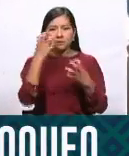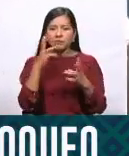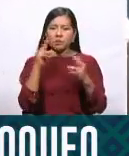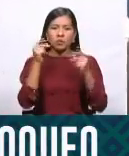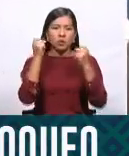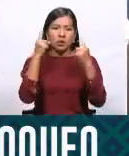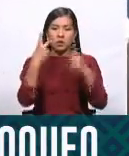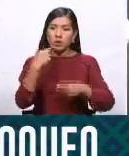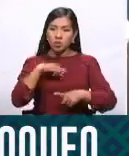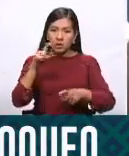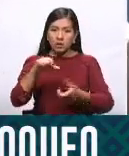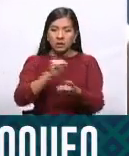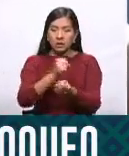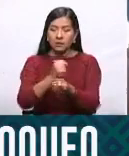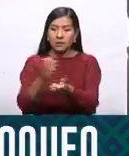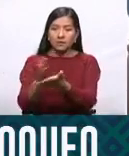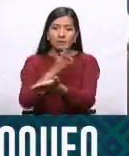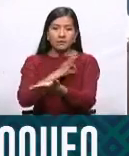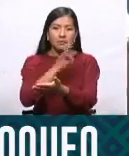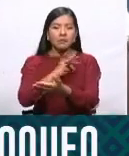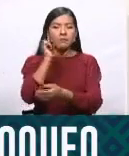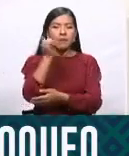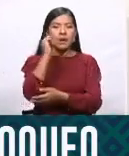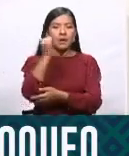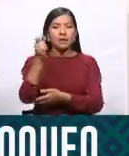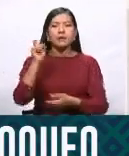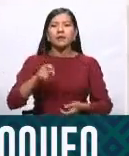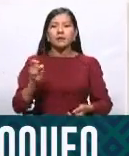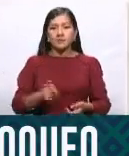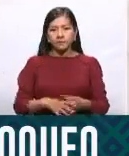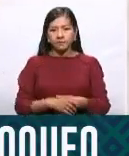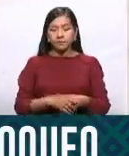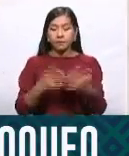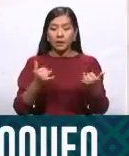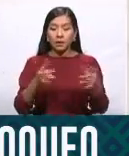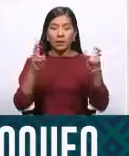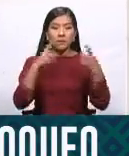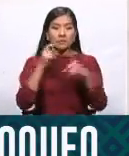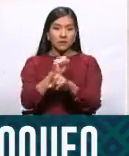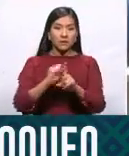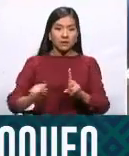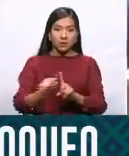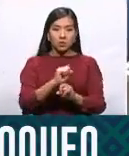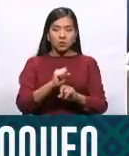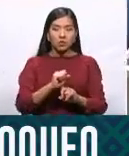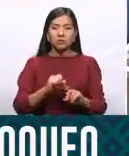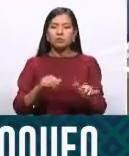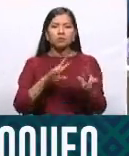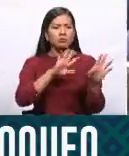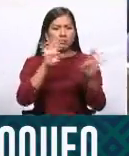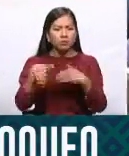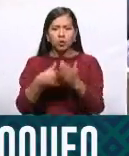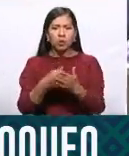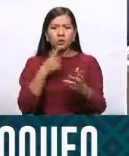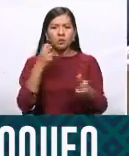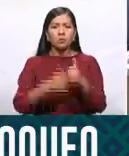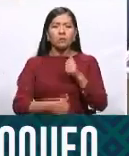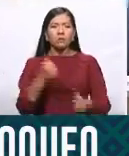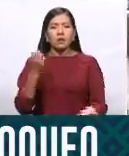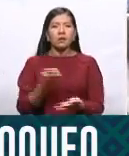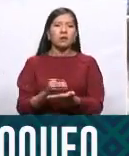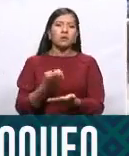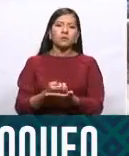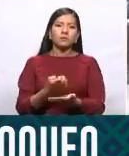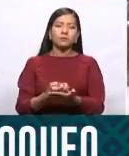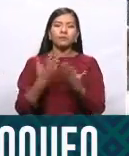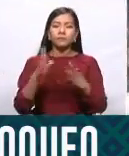entienden lo que ganamos día a día, nosotros los que vendemos todos los días, ¿no? Debido a esta situación, la economía diaria de Sonia se ve afectada, debido a que